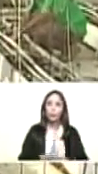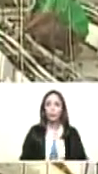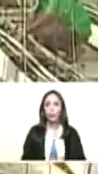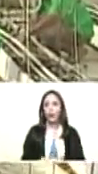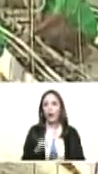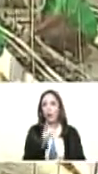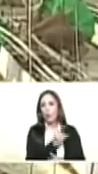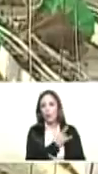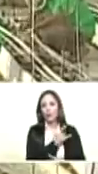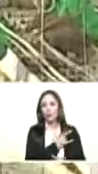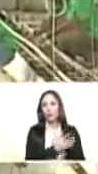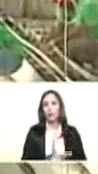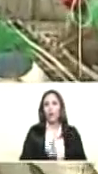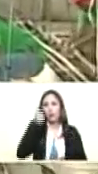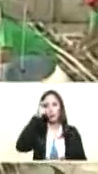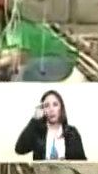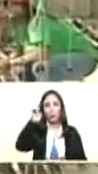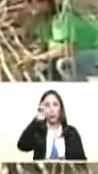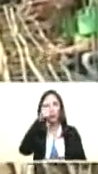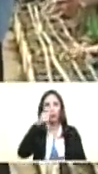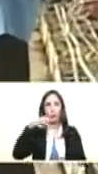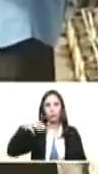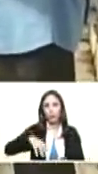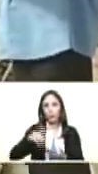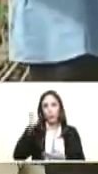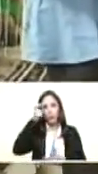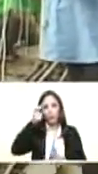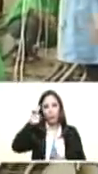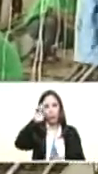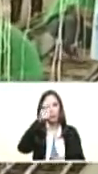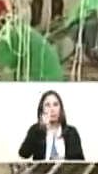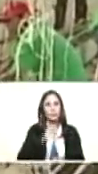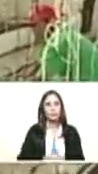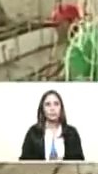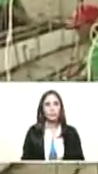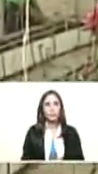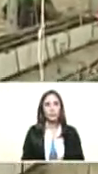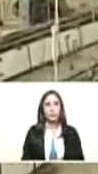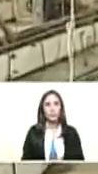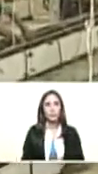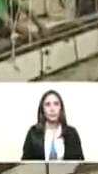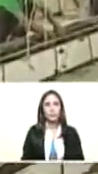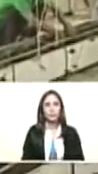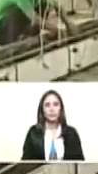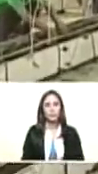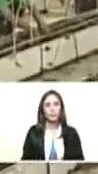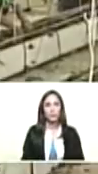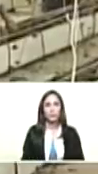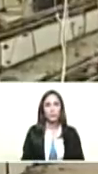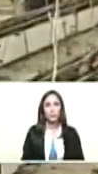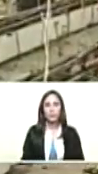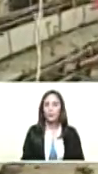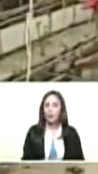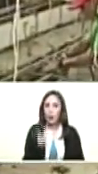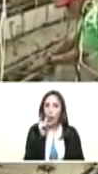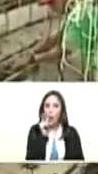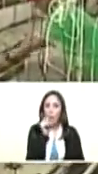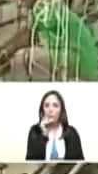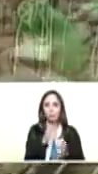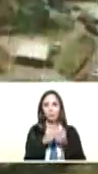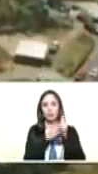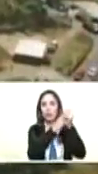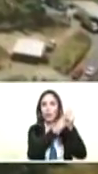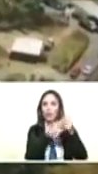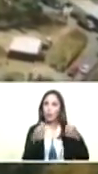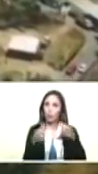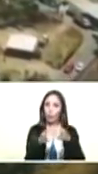Gallego, de Guárico, compañero Freddy Bernal, con el Ministerio de Agricultura Urbana, Belisario, que es el joven que dirige el